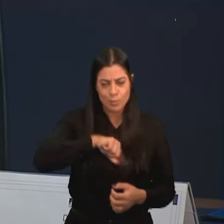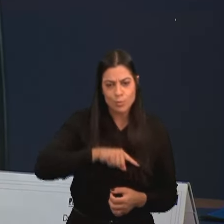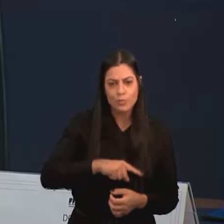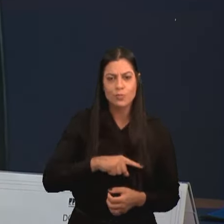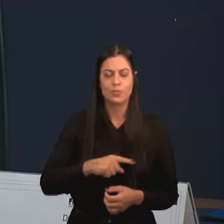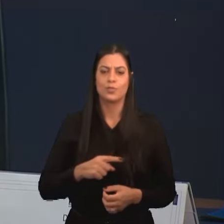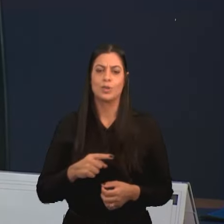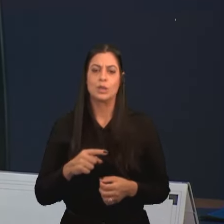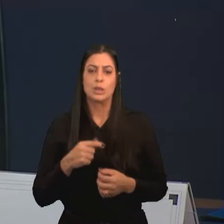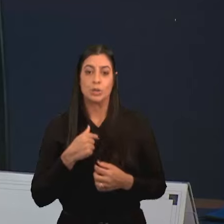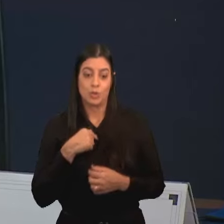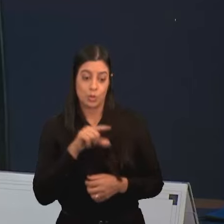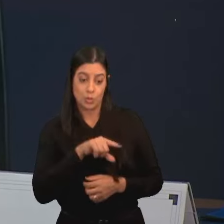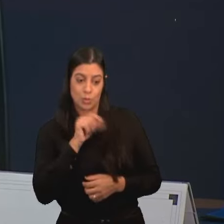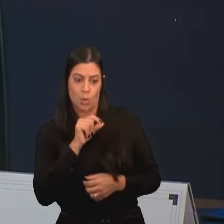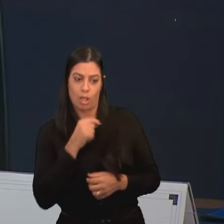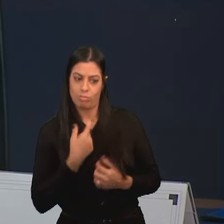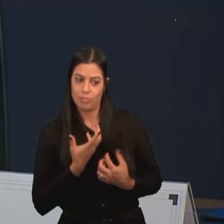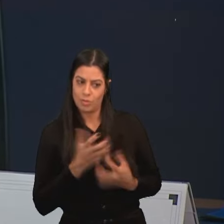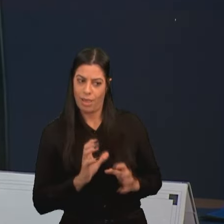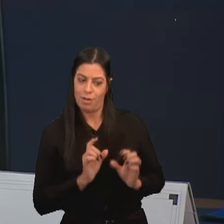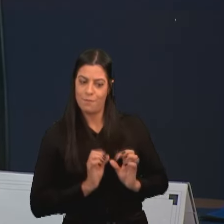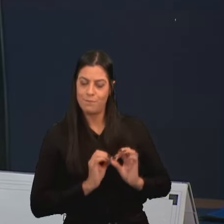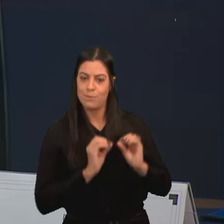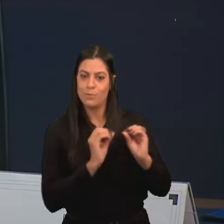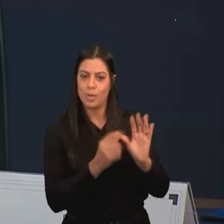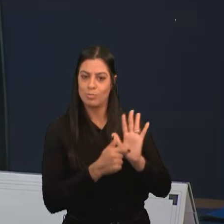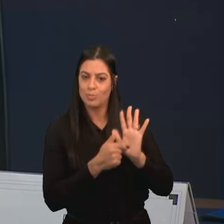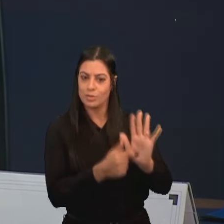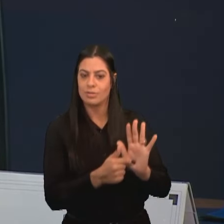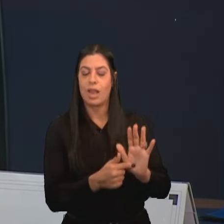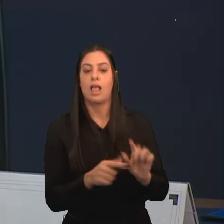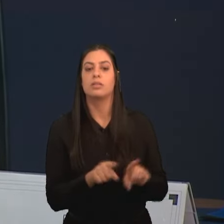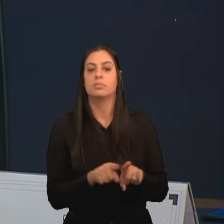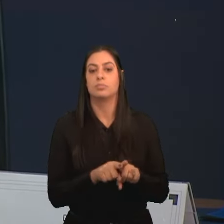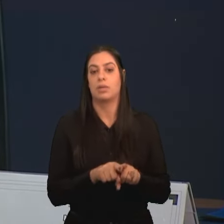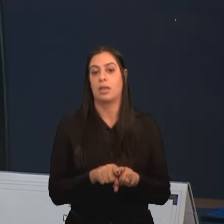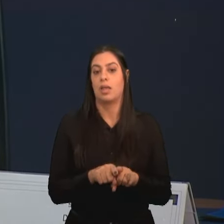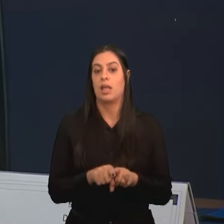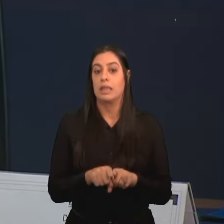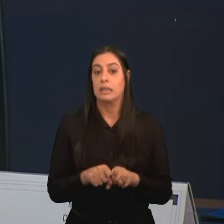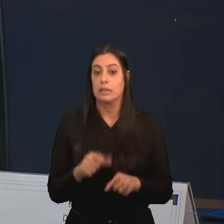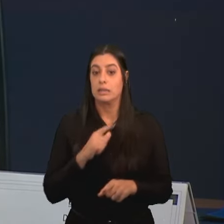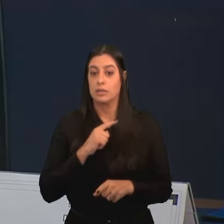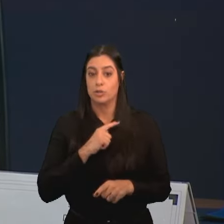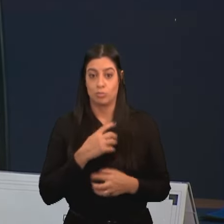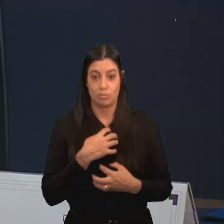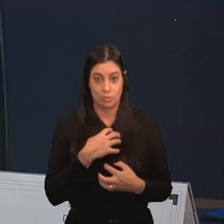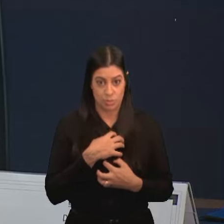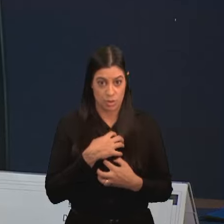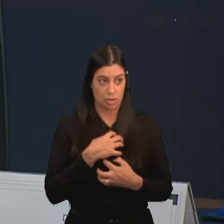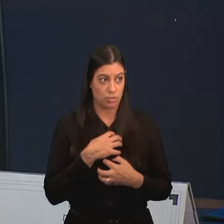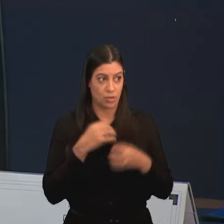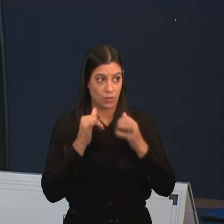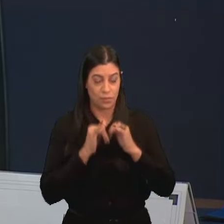tenemos y eventualmente podríamos no revelar. Hay otro desafío de